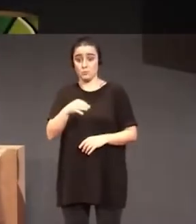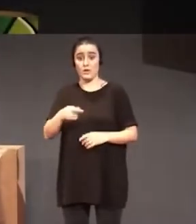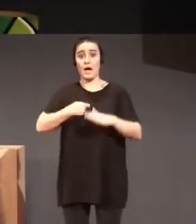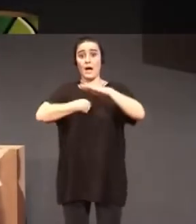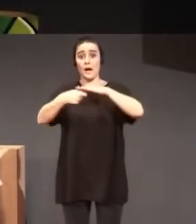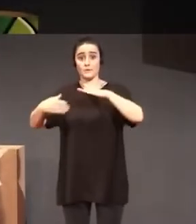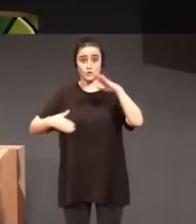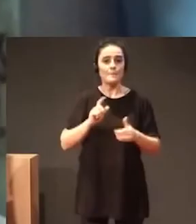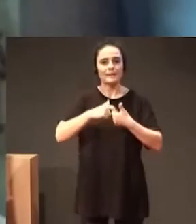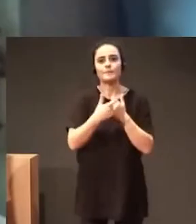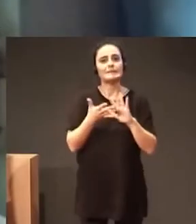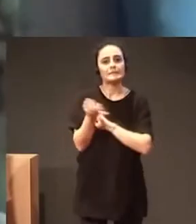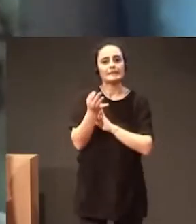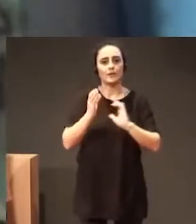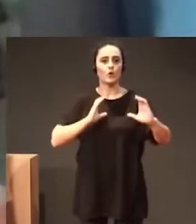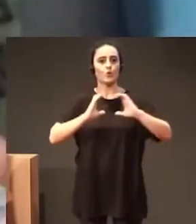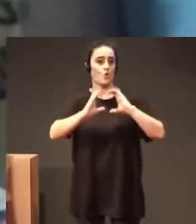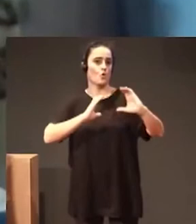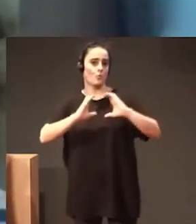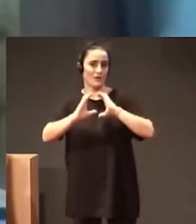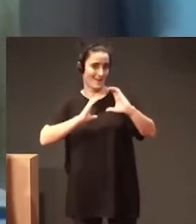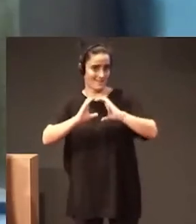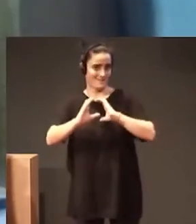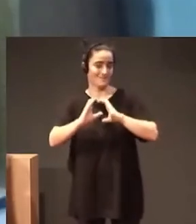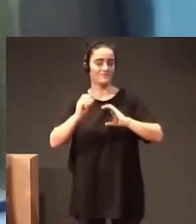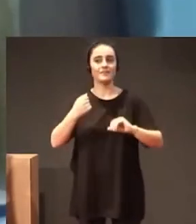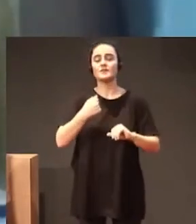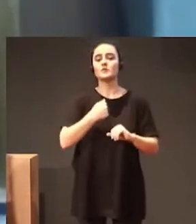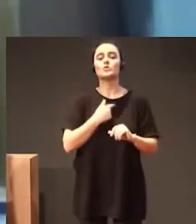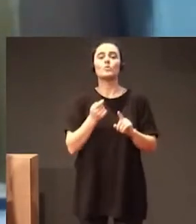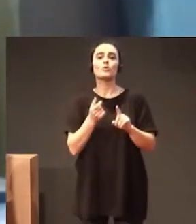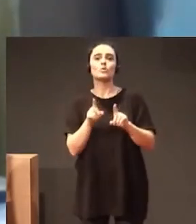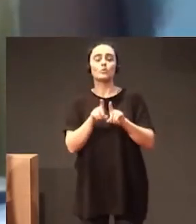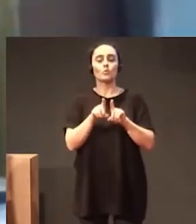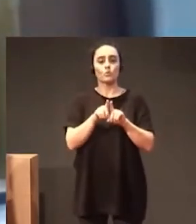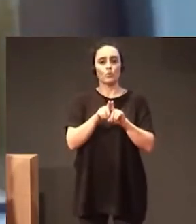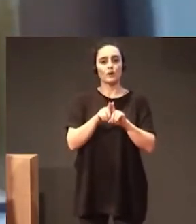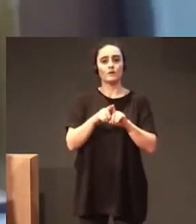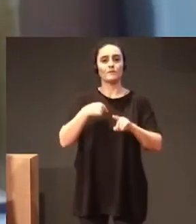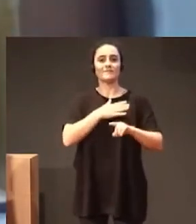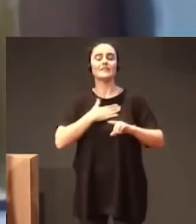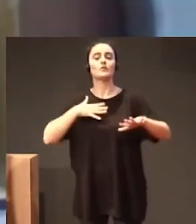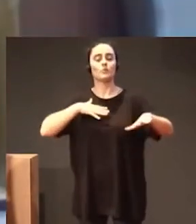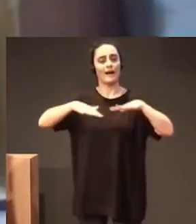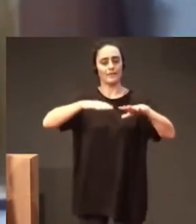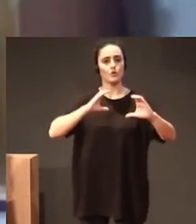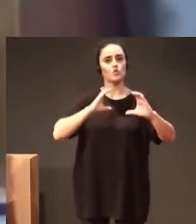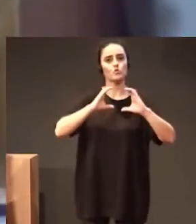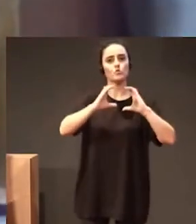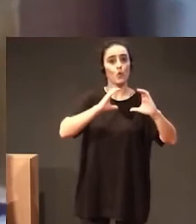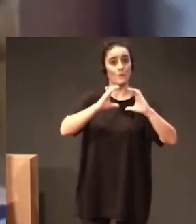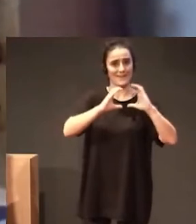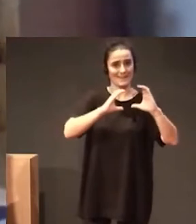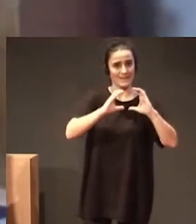Es que participar es comunicar, y por tanto yo me instauro en el paradigma de la acción comunicativa. No en el paradigma